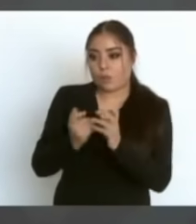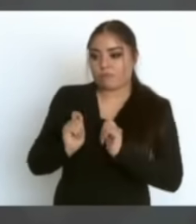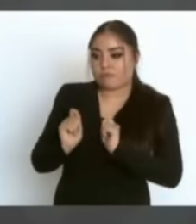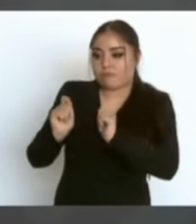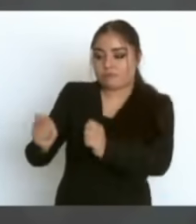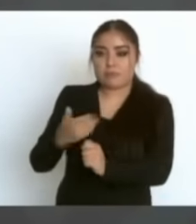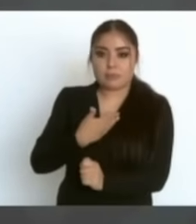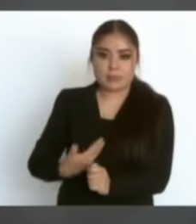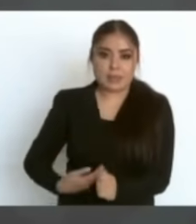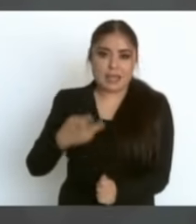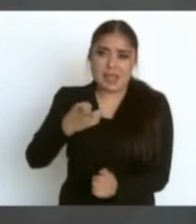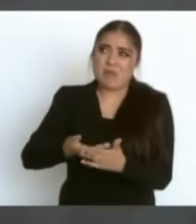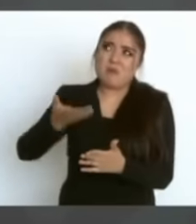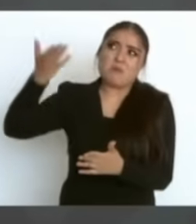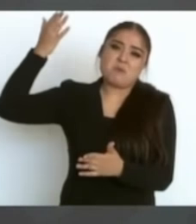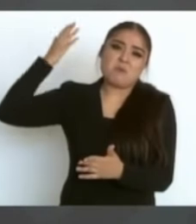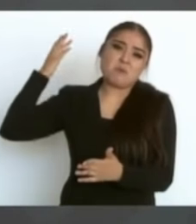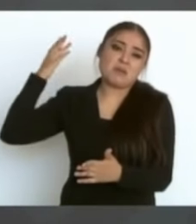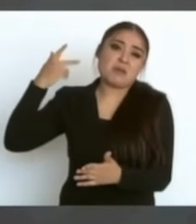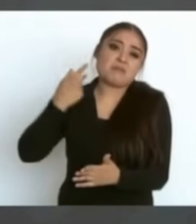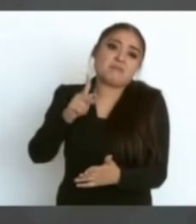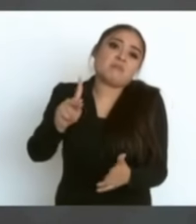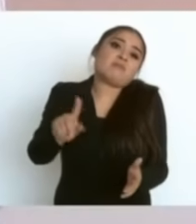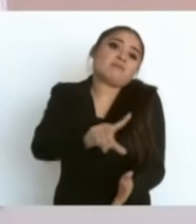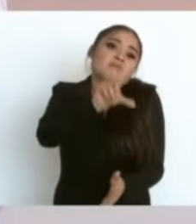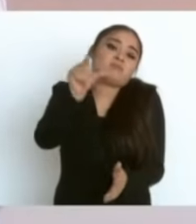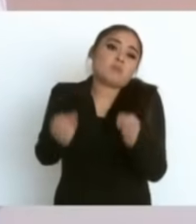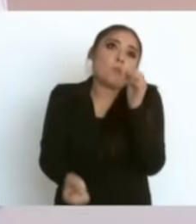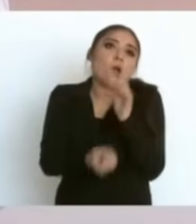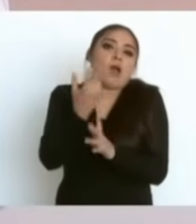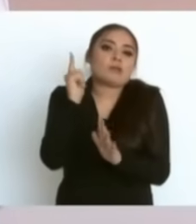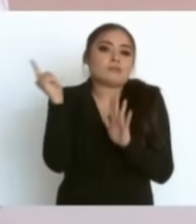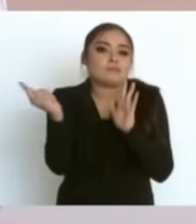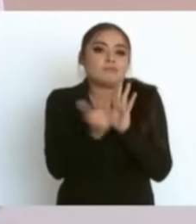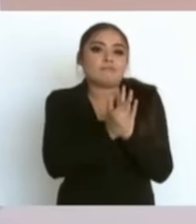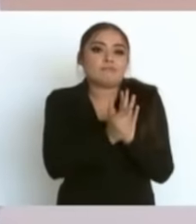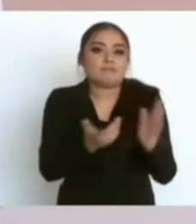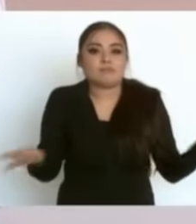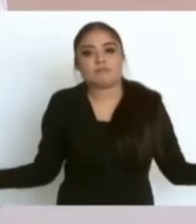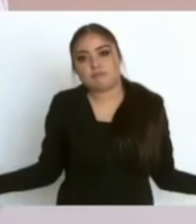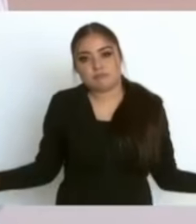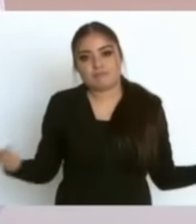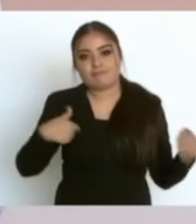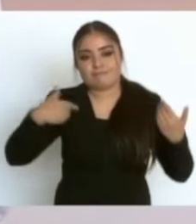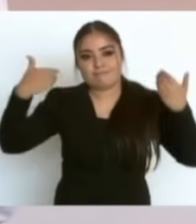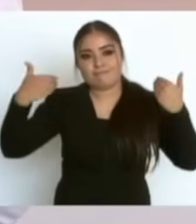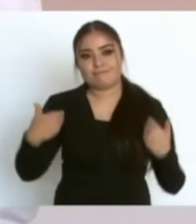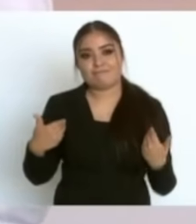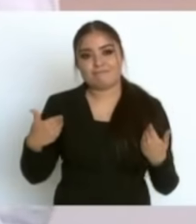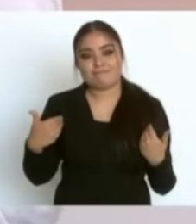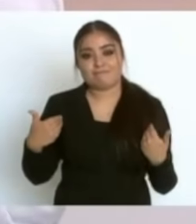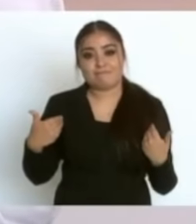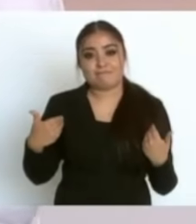así era durante muchos años pero hubo una reforma y a mí me están